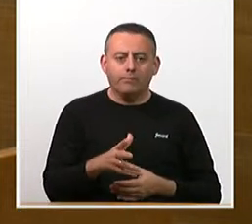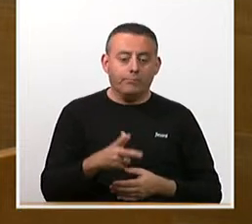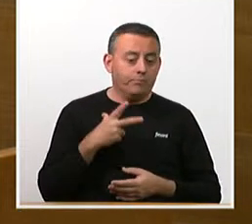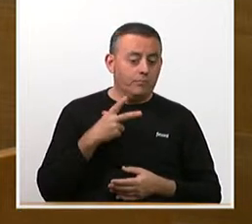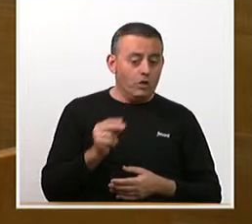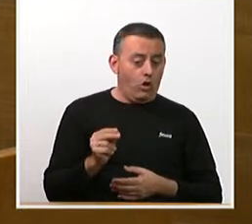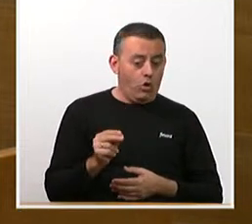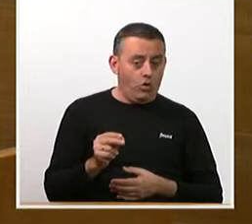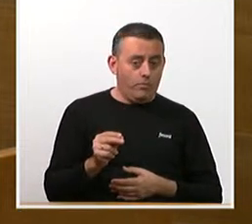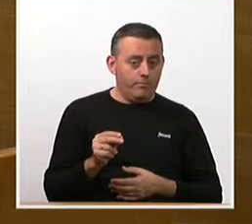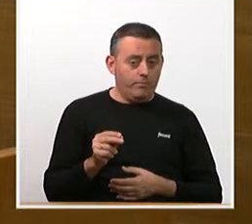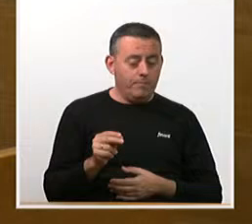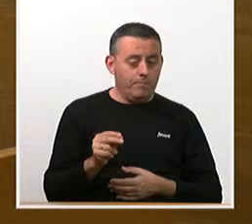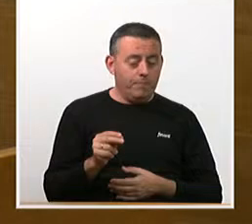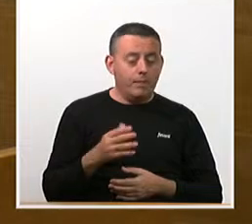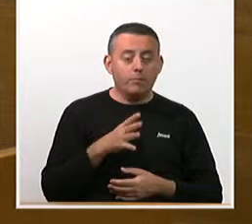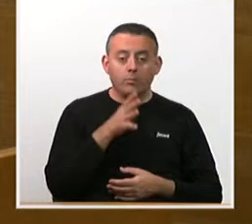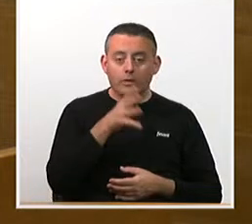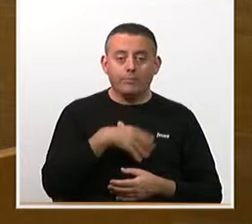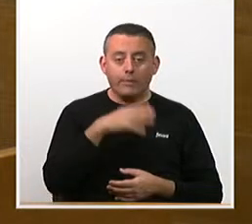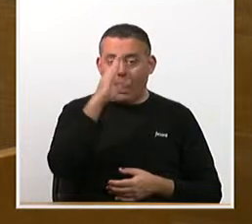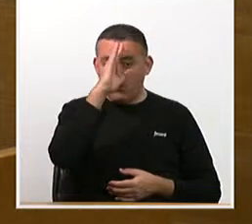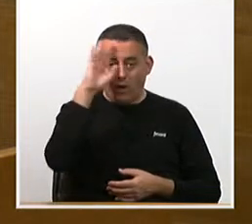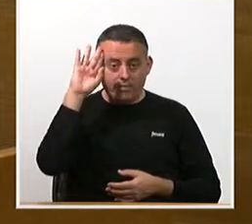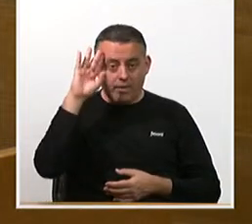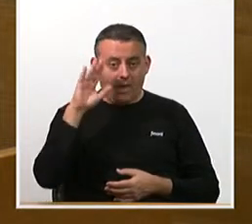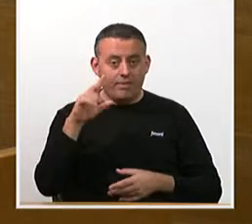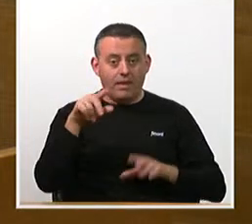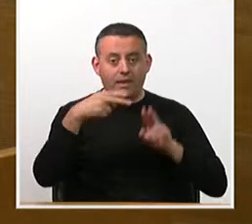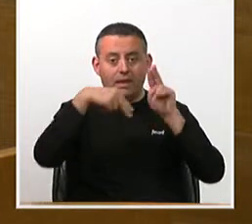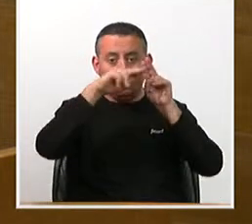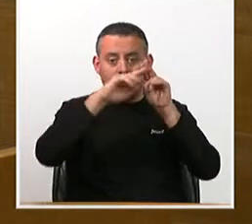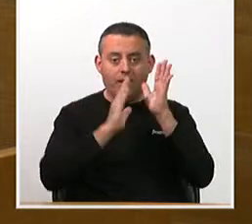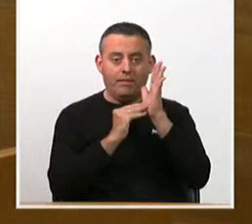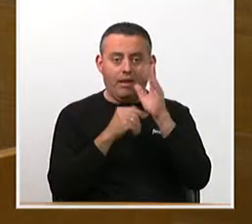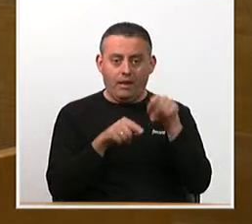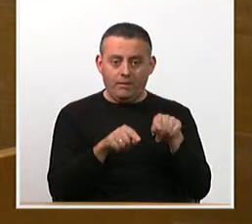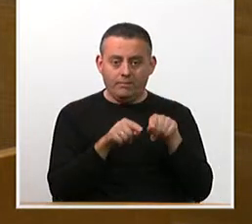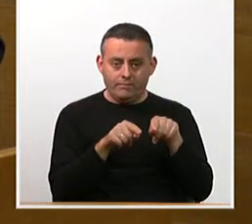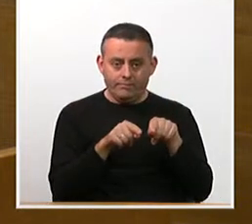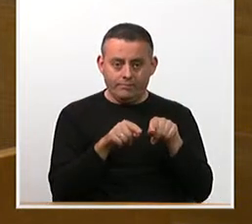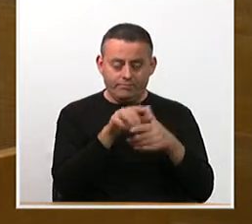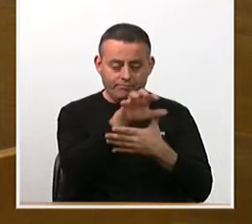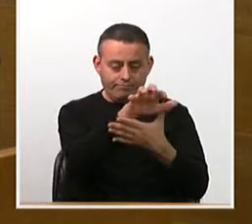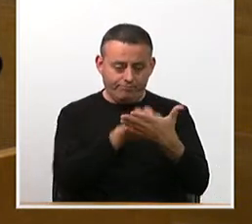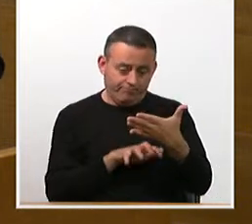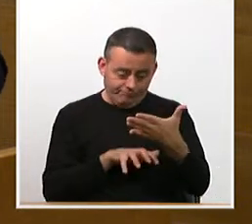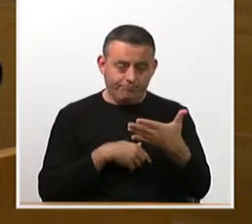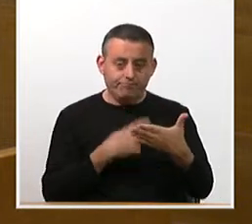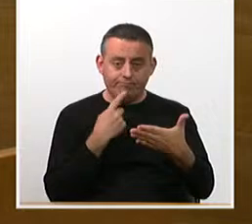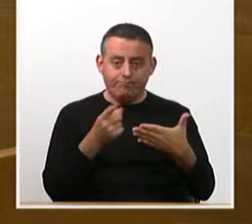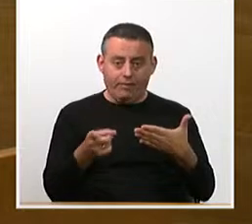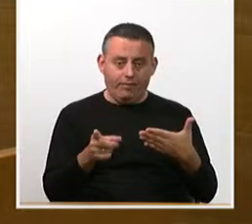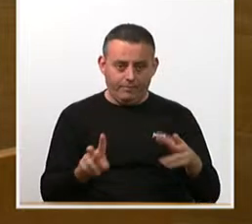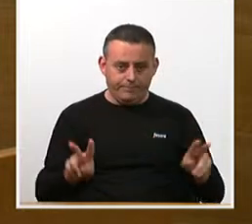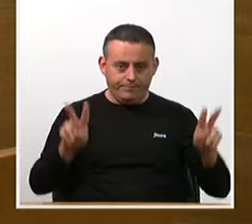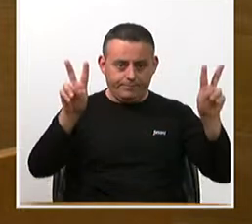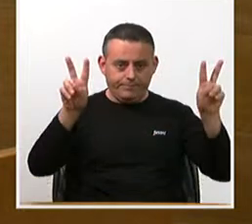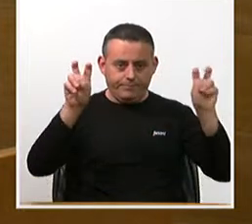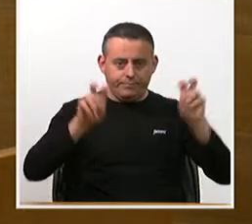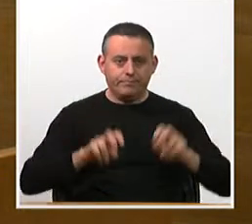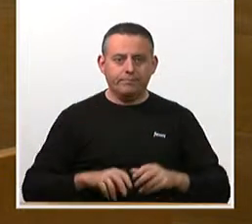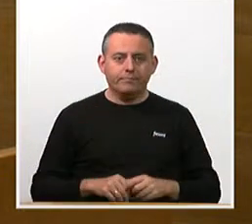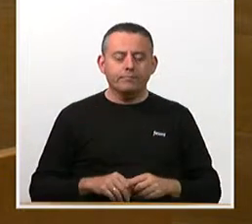La La abogacía de la generalidad valenciana dice textualmente lo siguiente a mí es que me